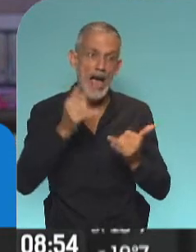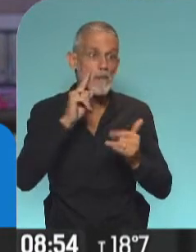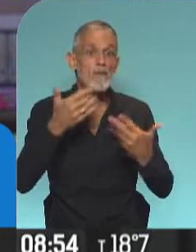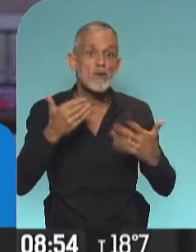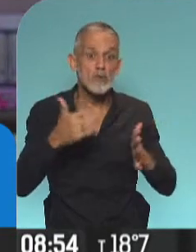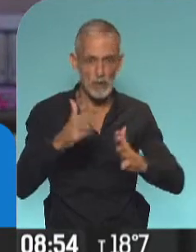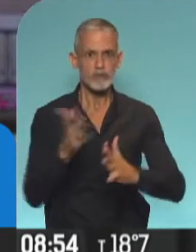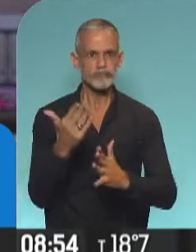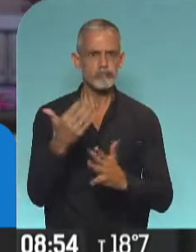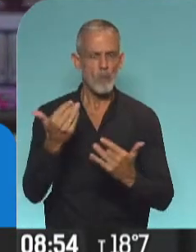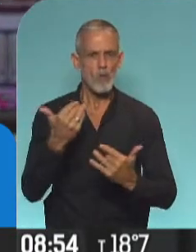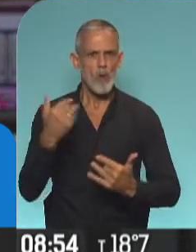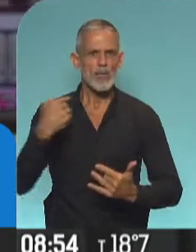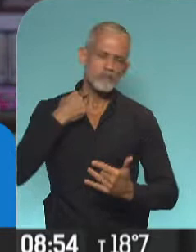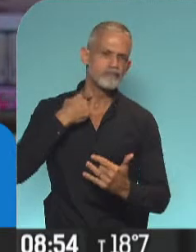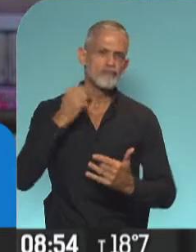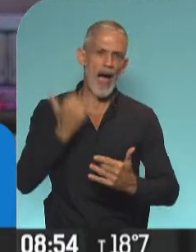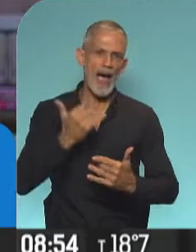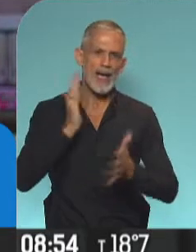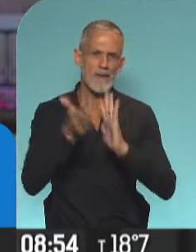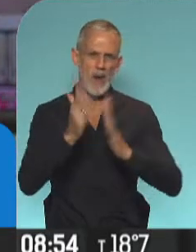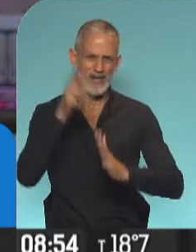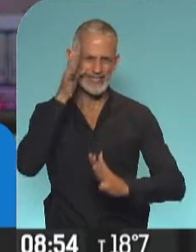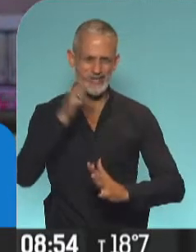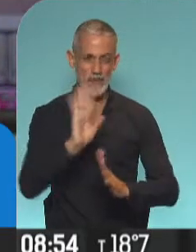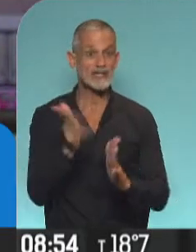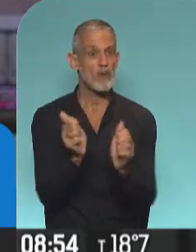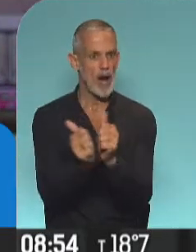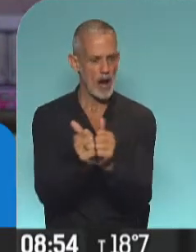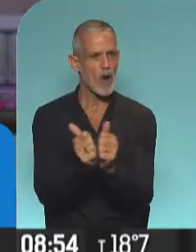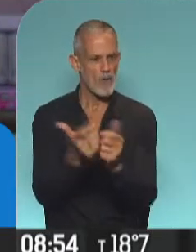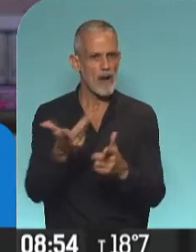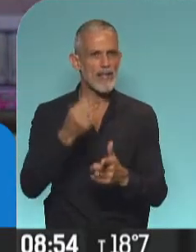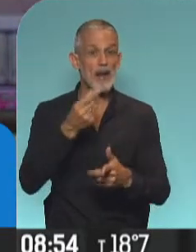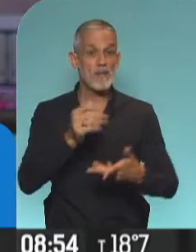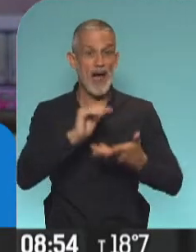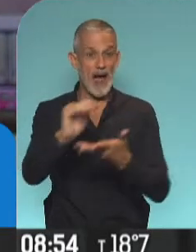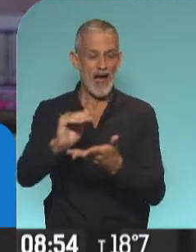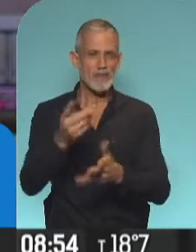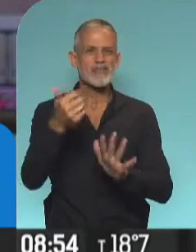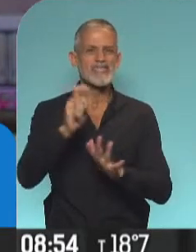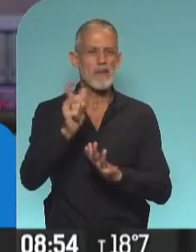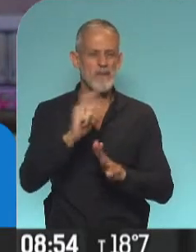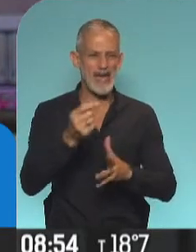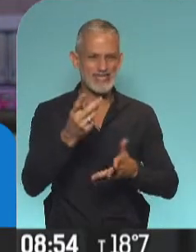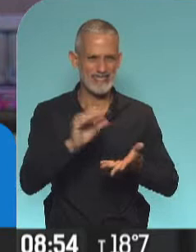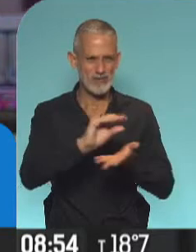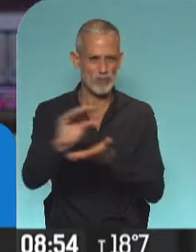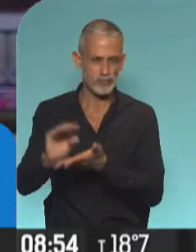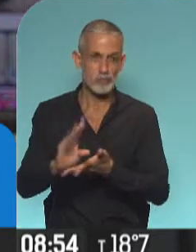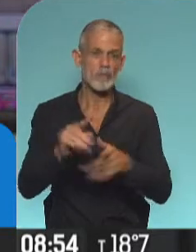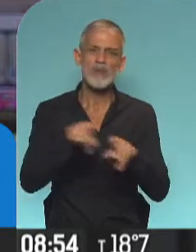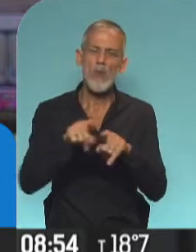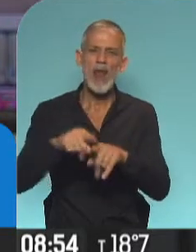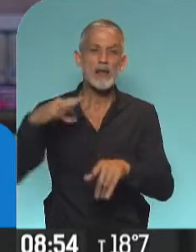así, víctimas de las violencias extremas, para acompañarlos con un apoyo económico por 6 meses, equivalente a un salario